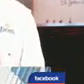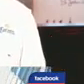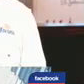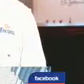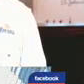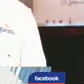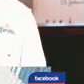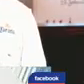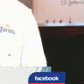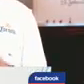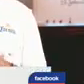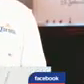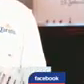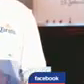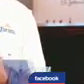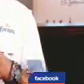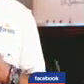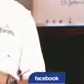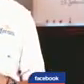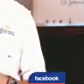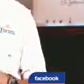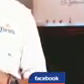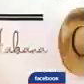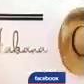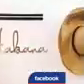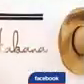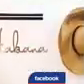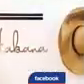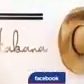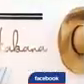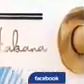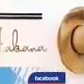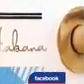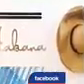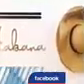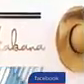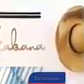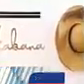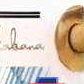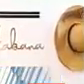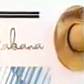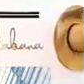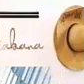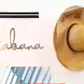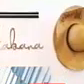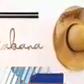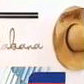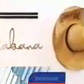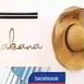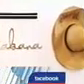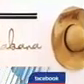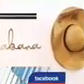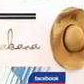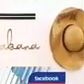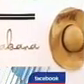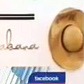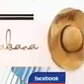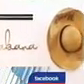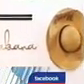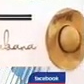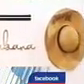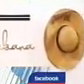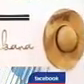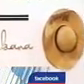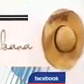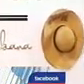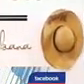capacidad de tener tu producto a la mano. Nosotros, restaurante Cha Cha Cha, el sabor de La Habana en el centro histórico